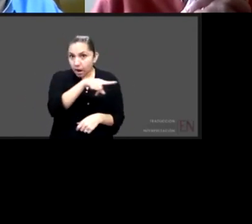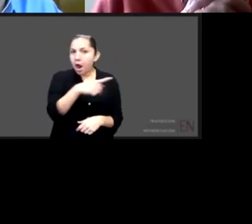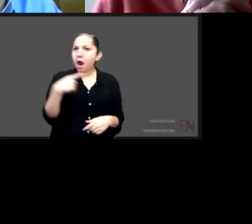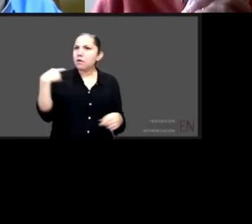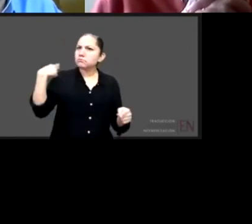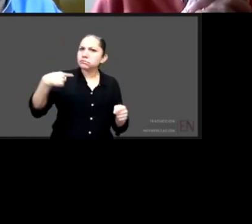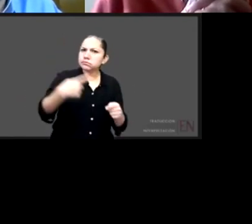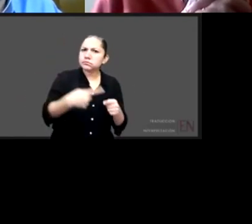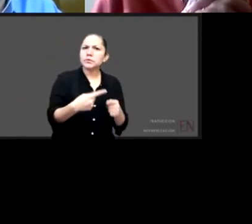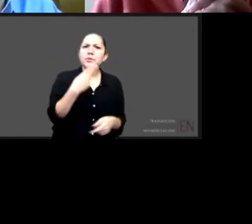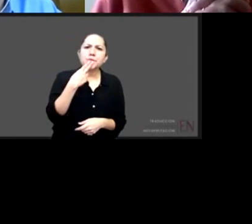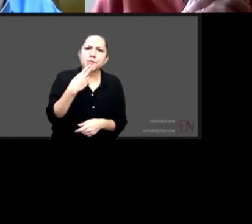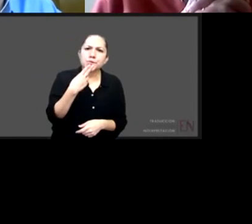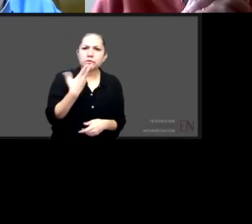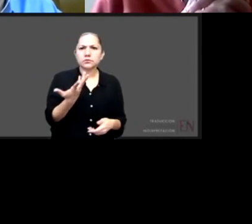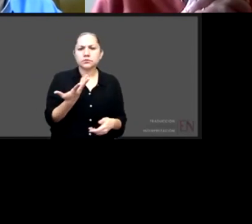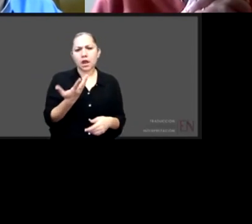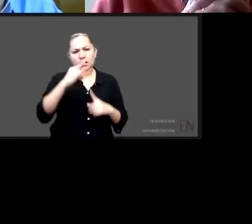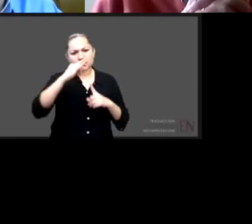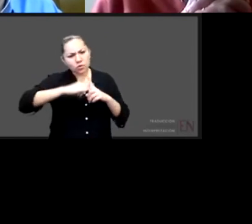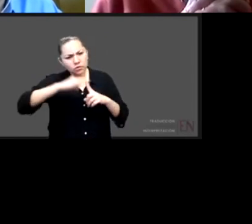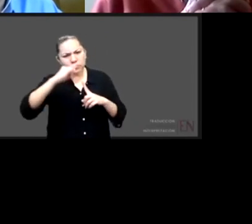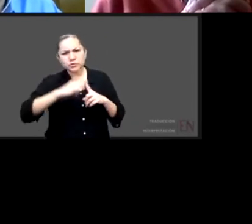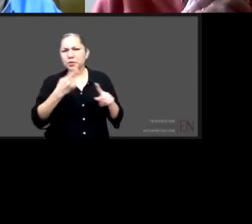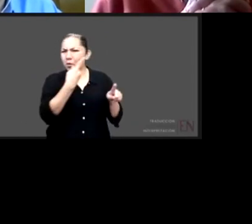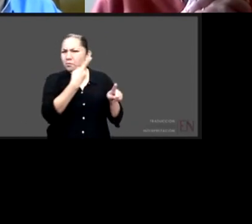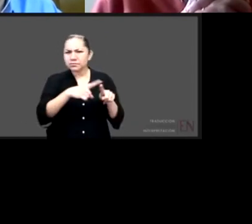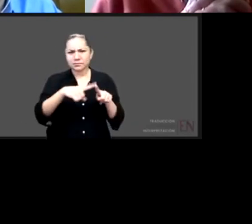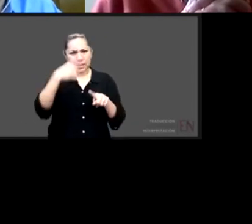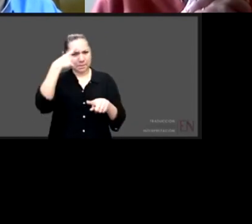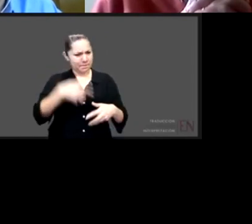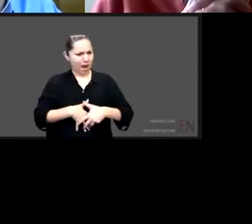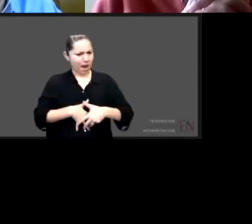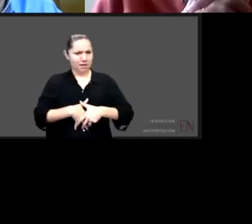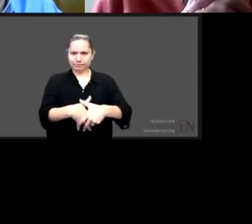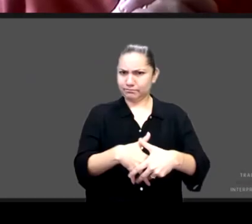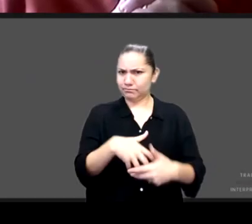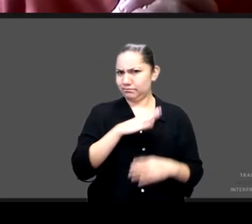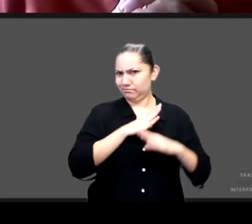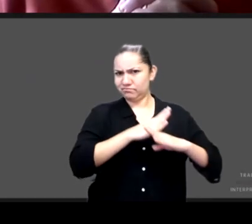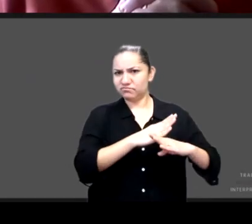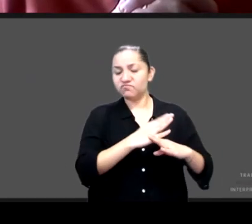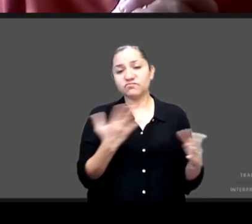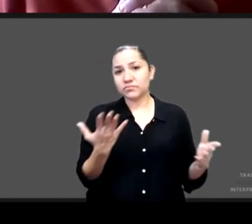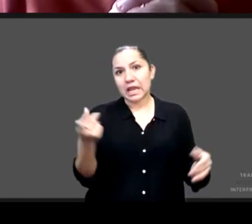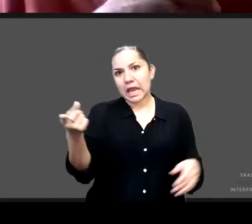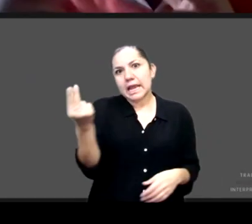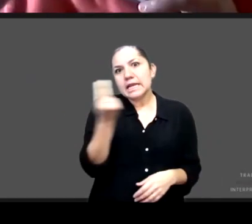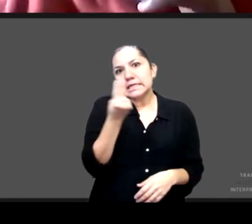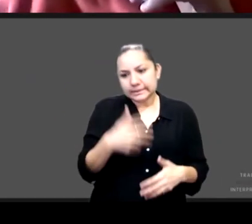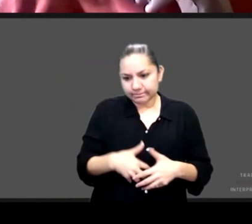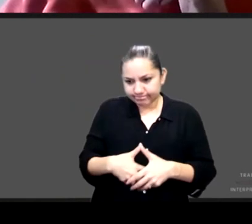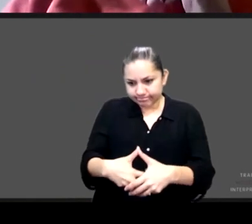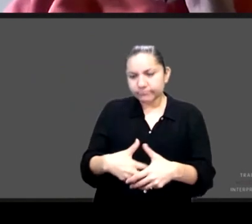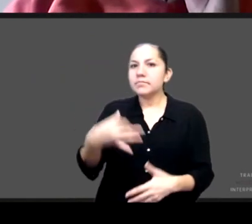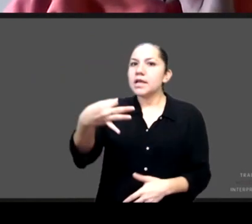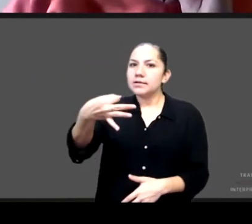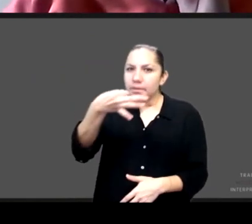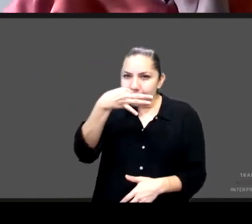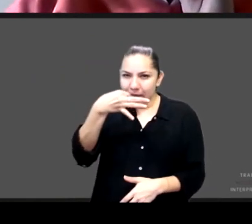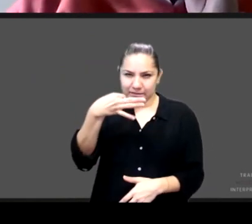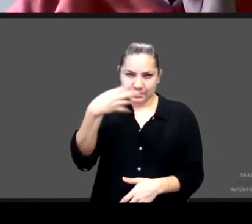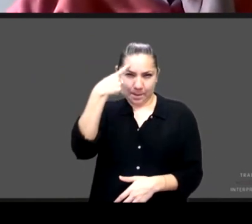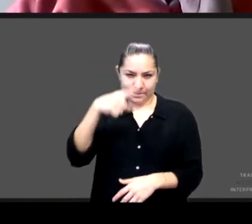saben, necesitan tener acceso a una pastilla de emergencia. Necesitan, por supuesto, si lo requieren, tener acceso